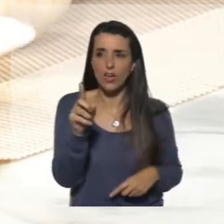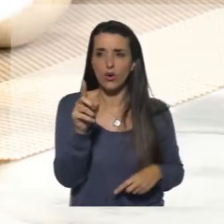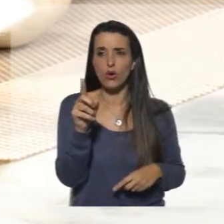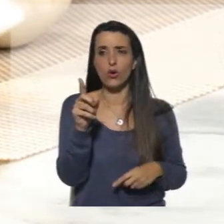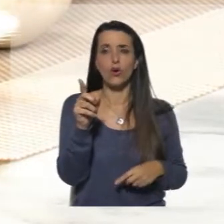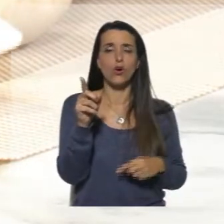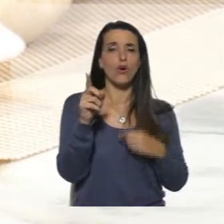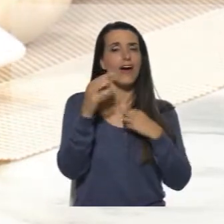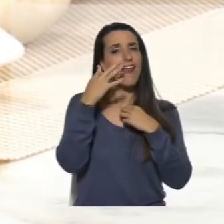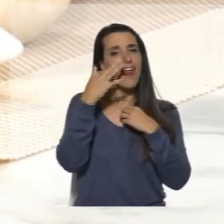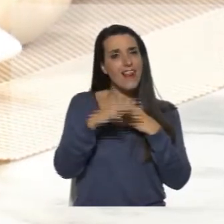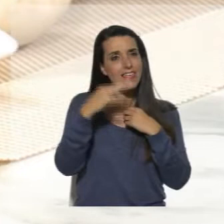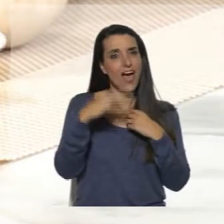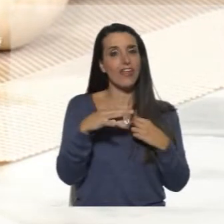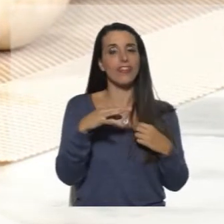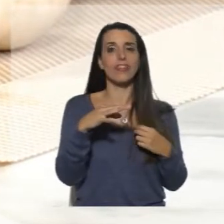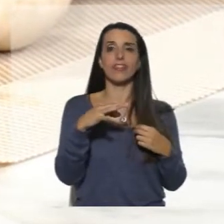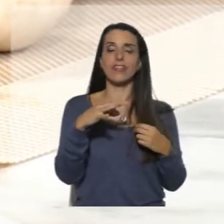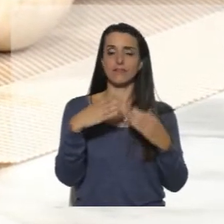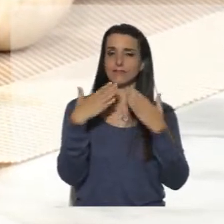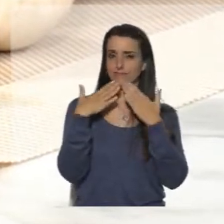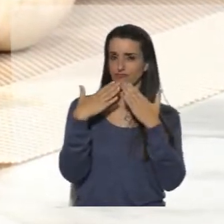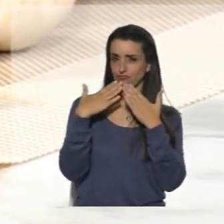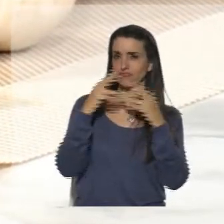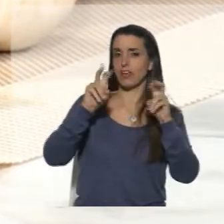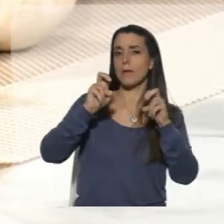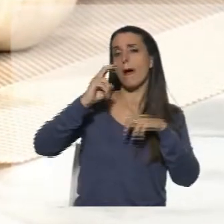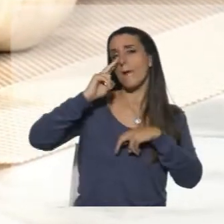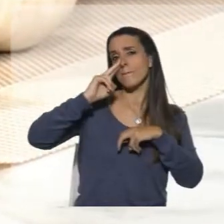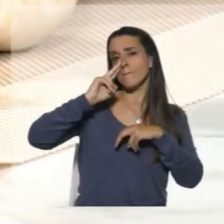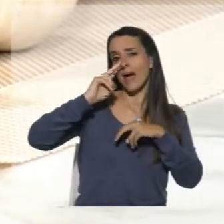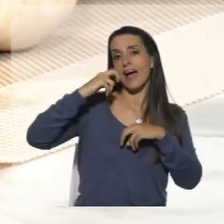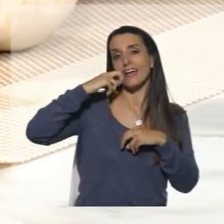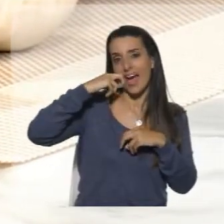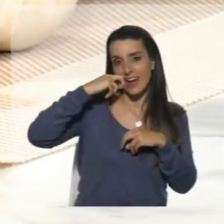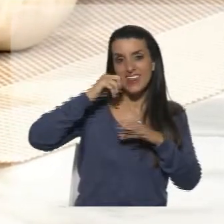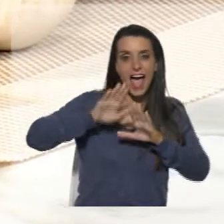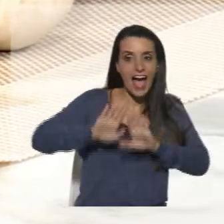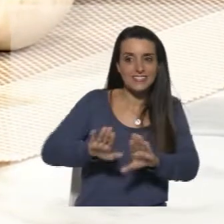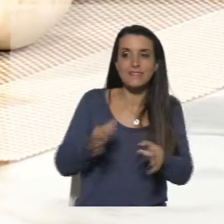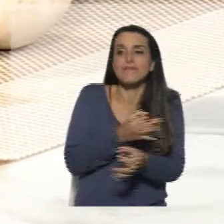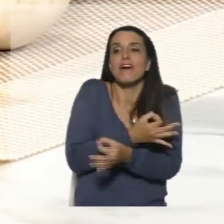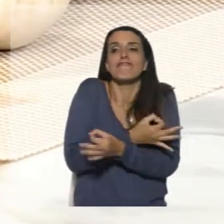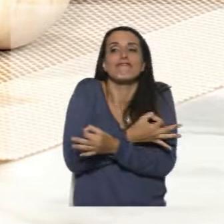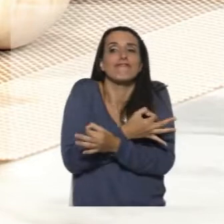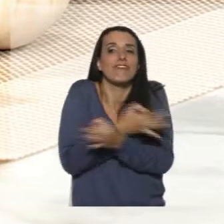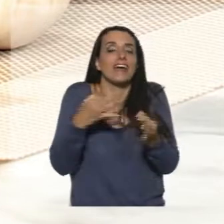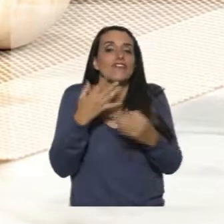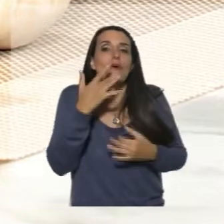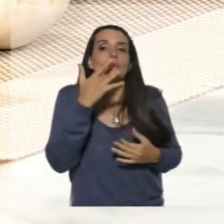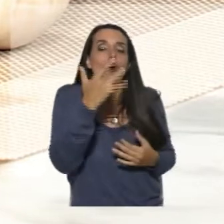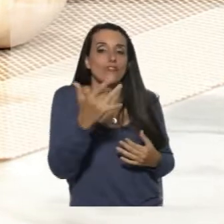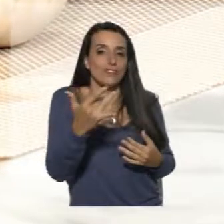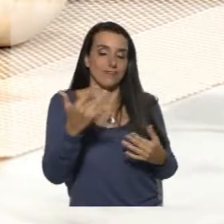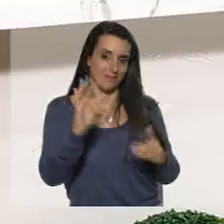en realidad hay muchas preguntas sobre el pan de carne. Exacto. Para que el pan de carne nos quede así, perfecto, hermoso. Muchas